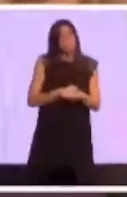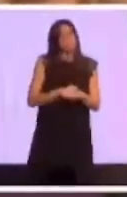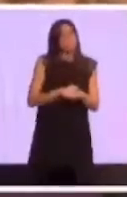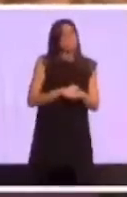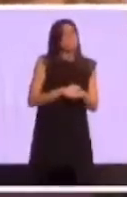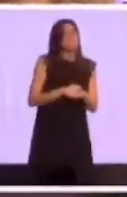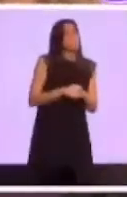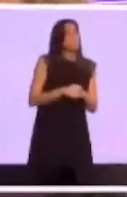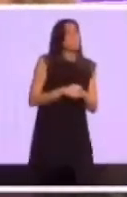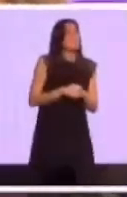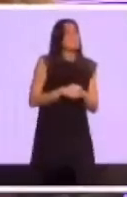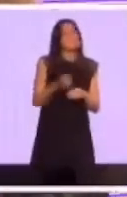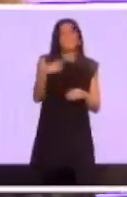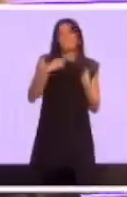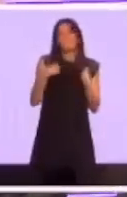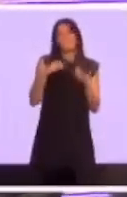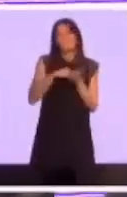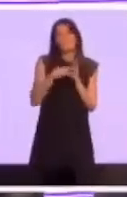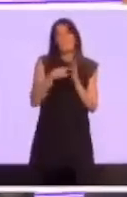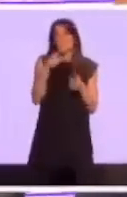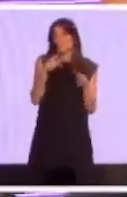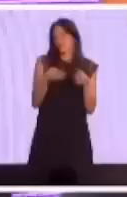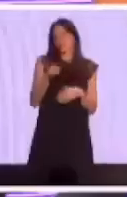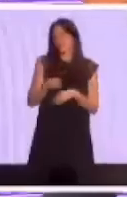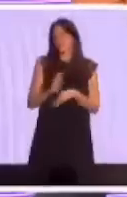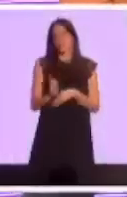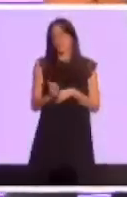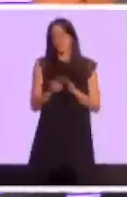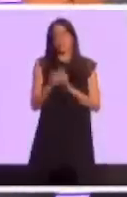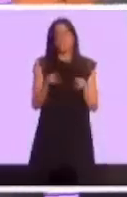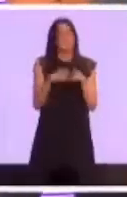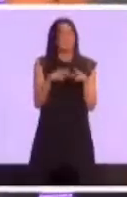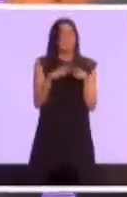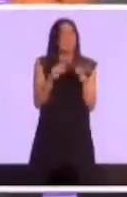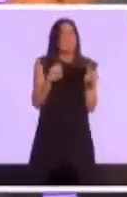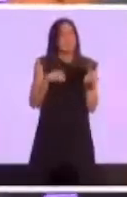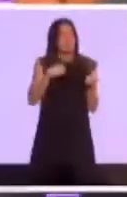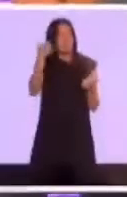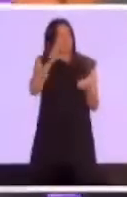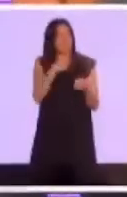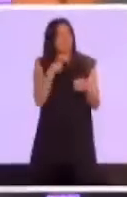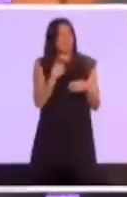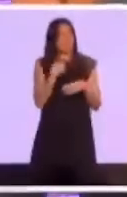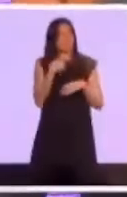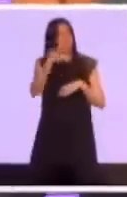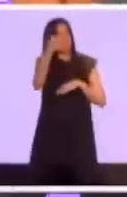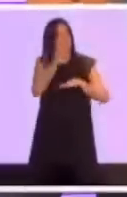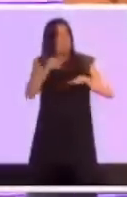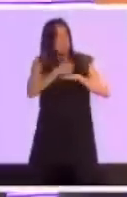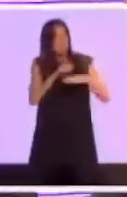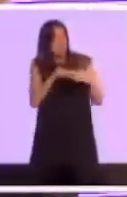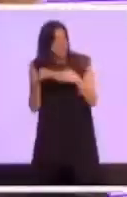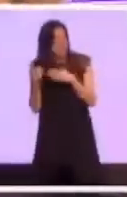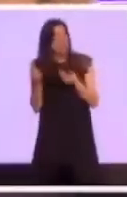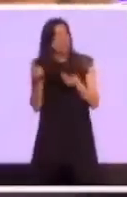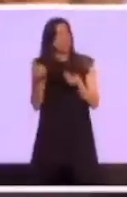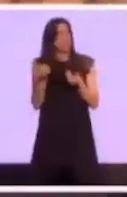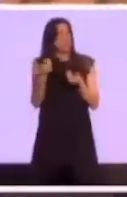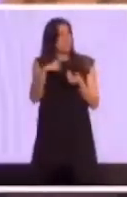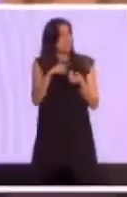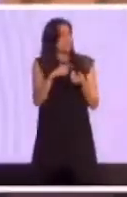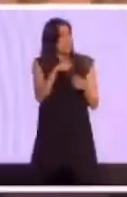este sistema Injusto en el que vivimos esta sociedad machista patriarcal tiene beneficiarios